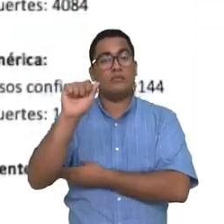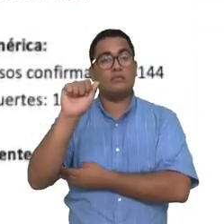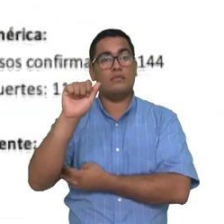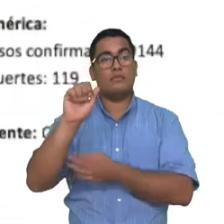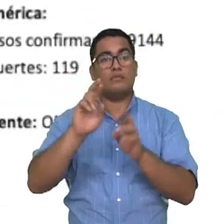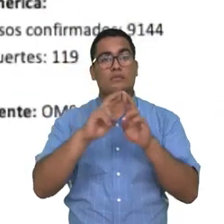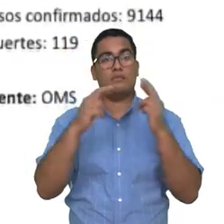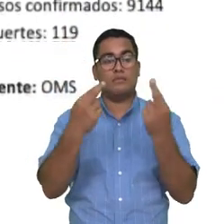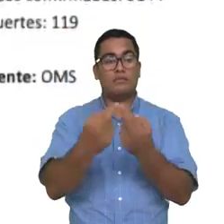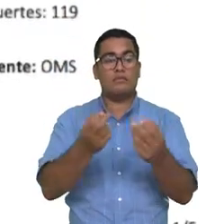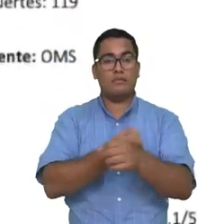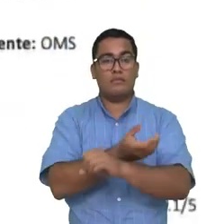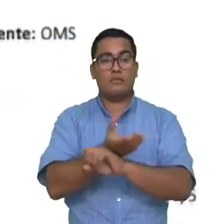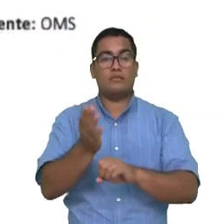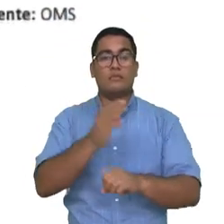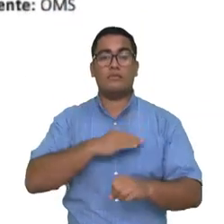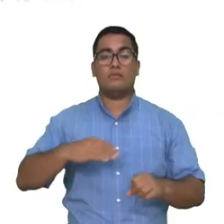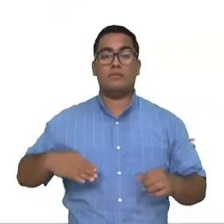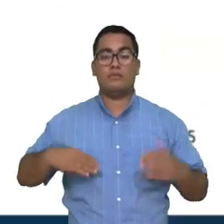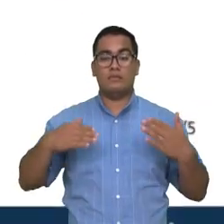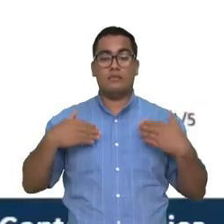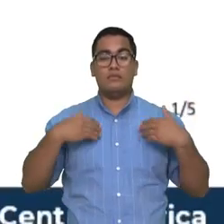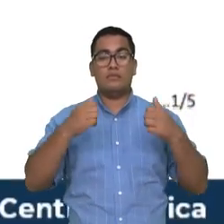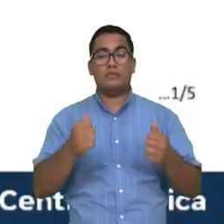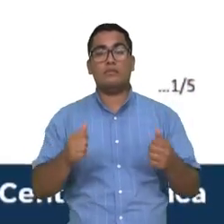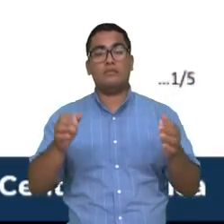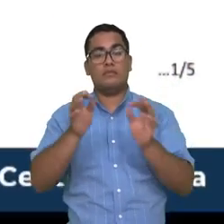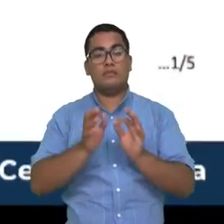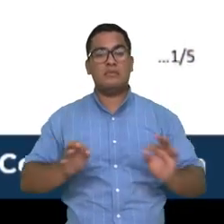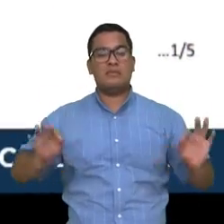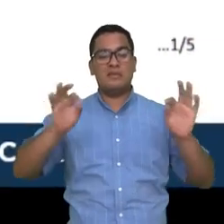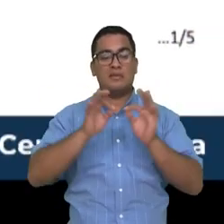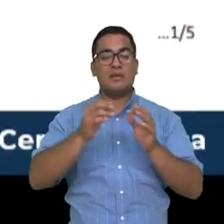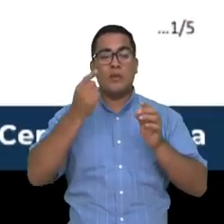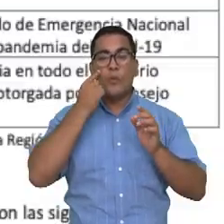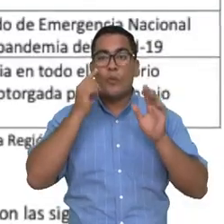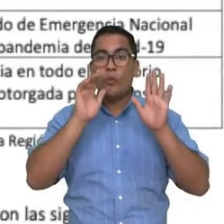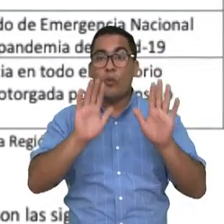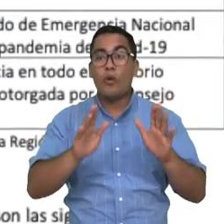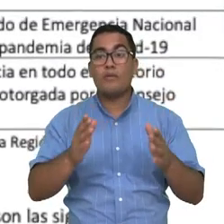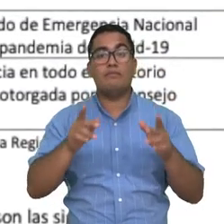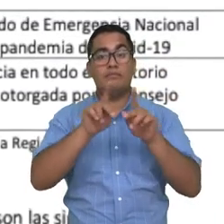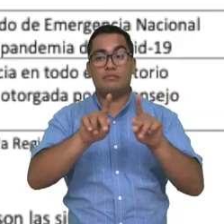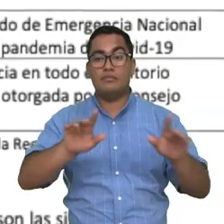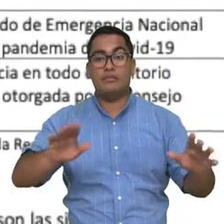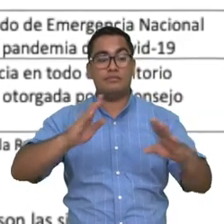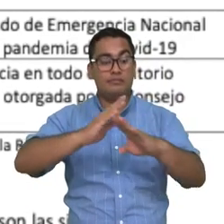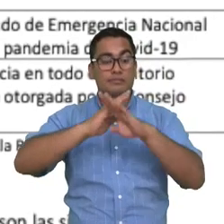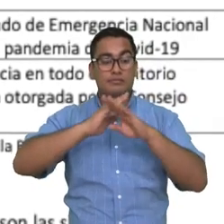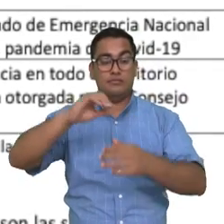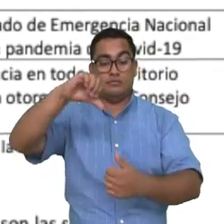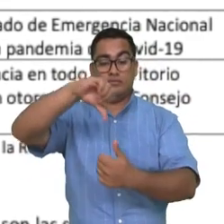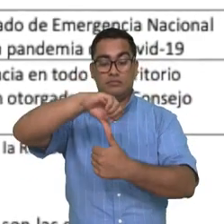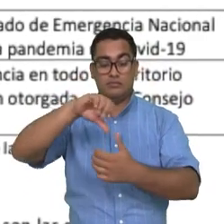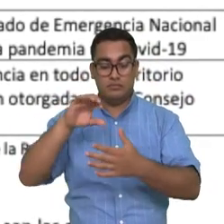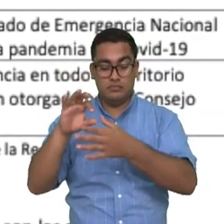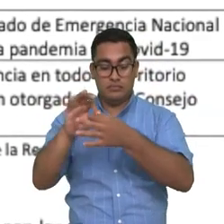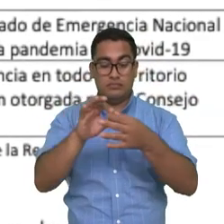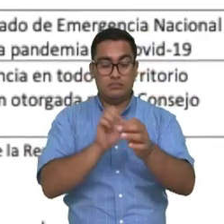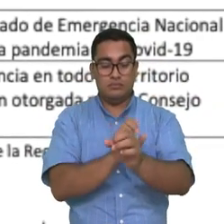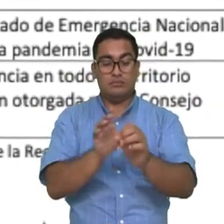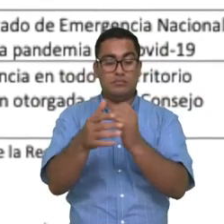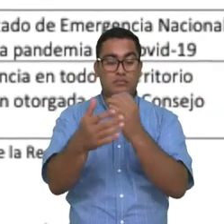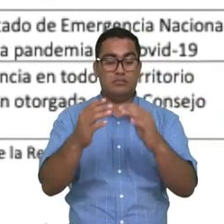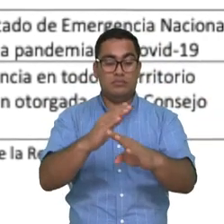de Salud se aprobó el eje de salud y gestión de riesgo para el plan de contingencia por una Centroamérica unida contra el